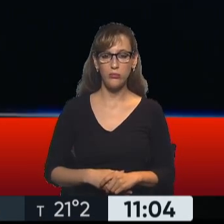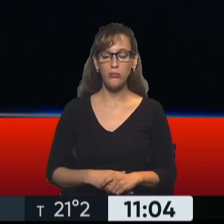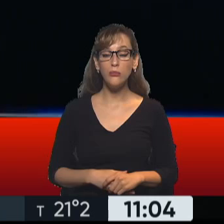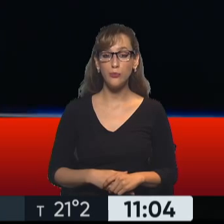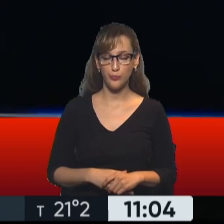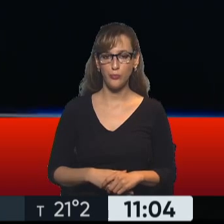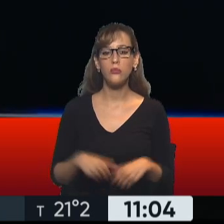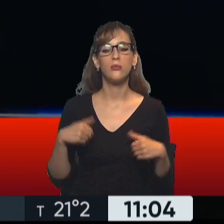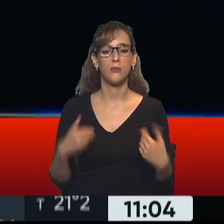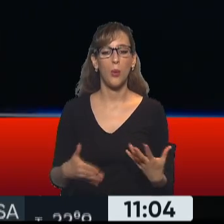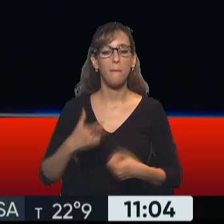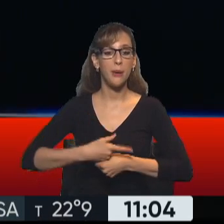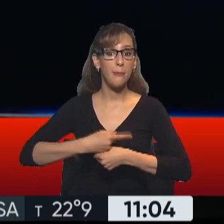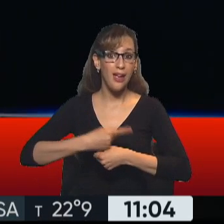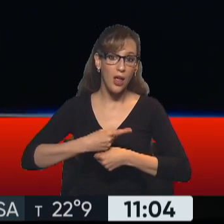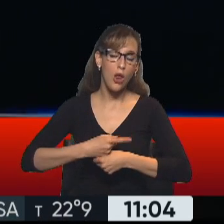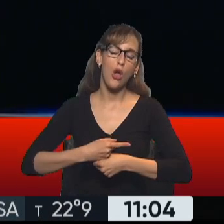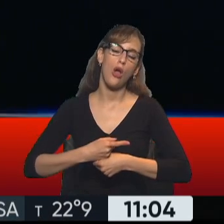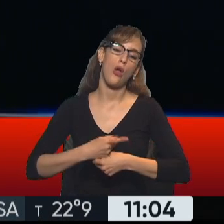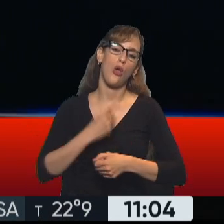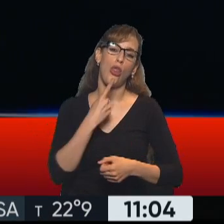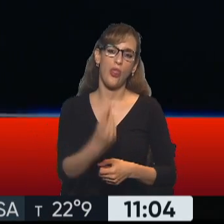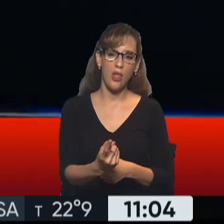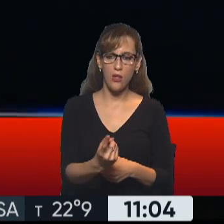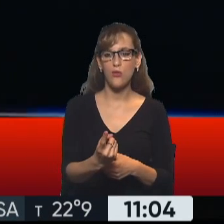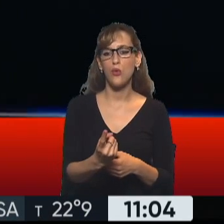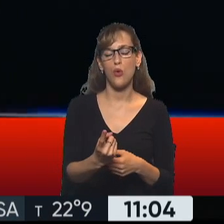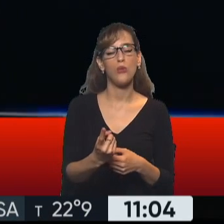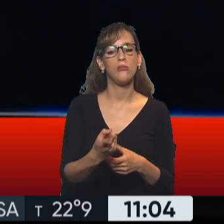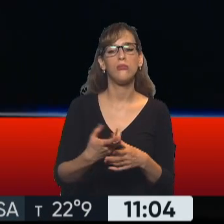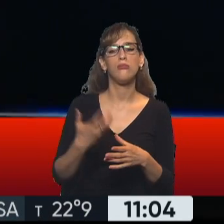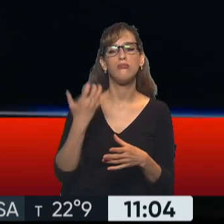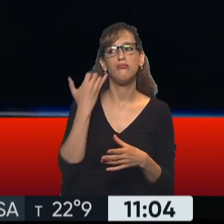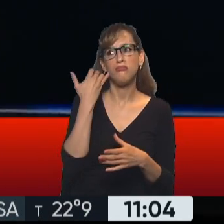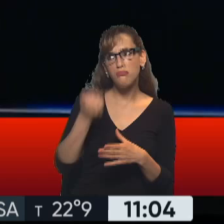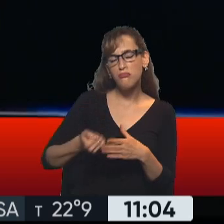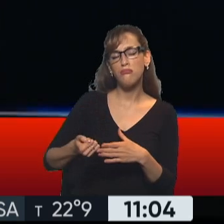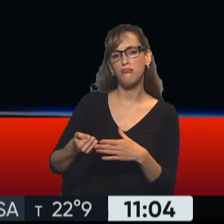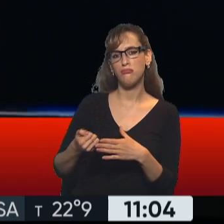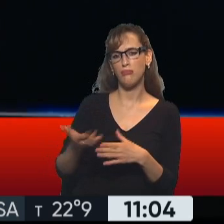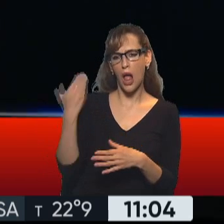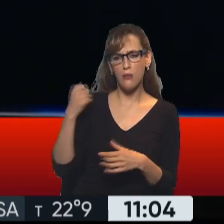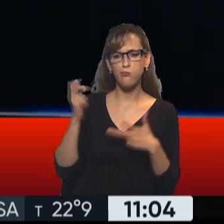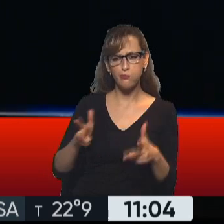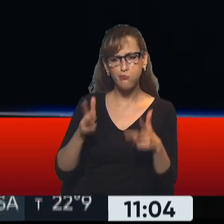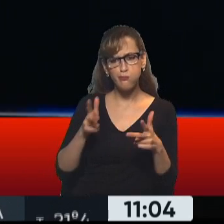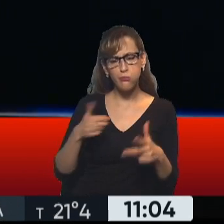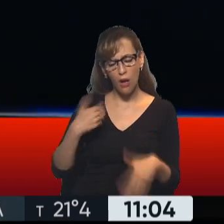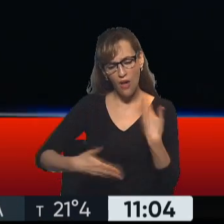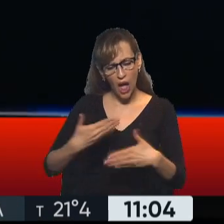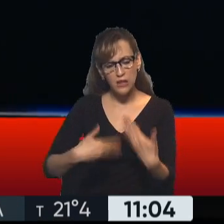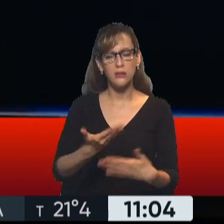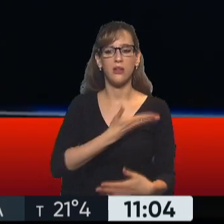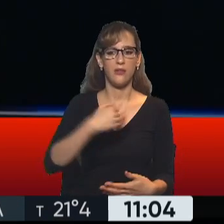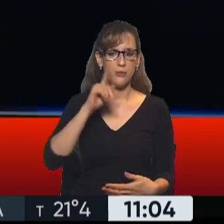Bueno, primero decir que en reiteradas oportunidades de los avances que se venían haciendo con el Fondo